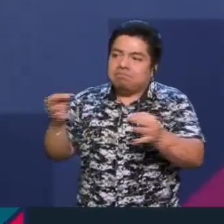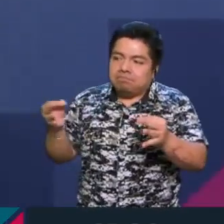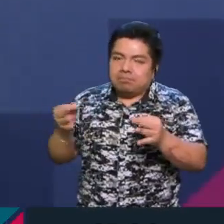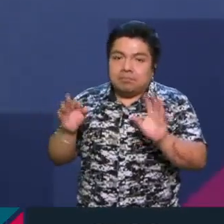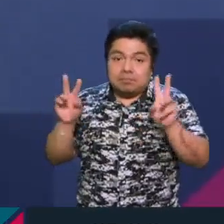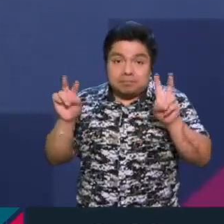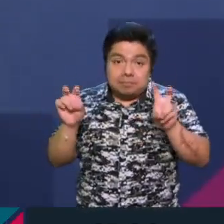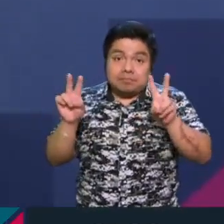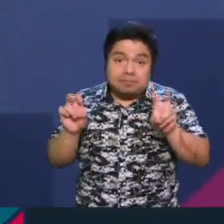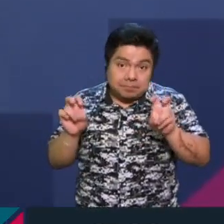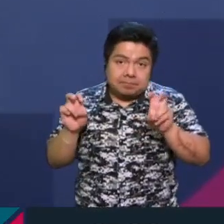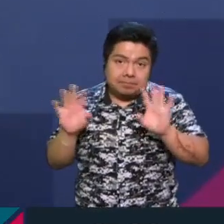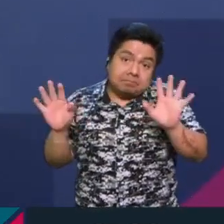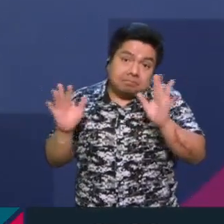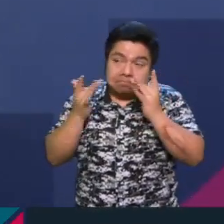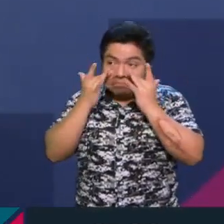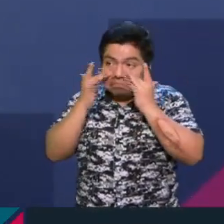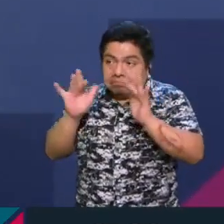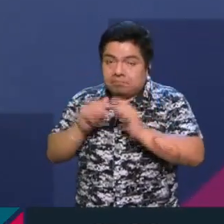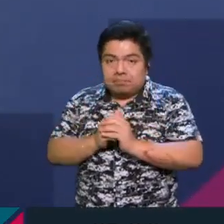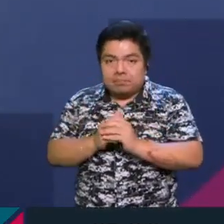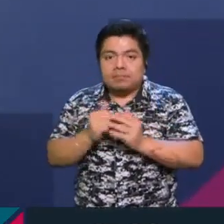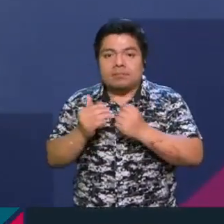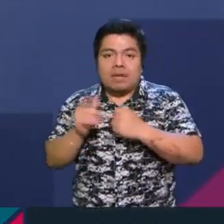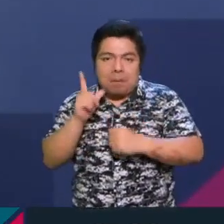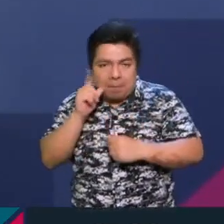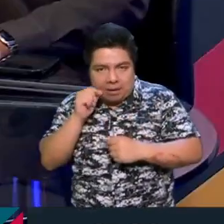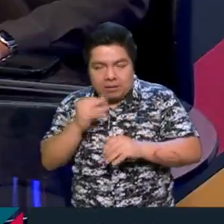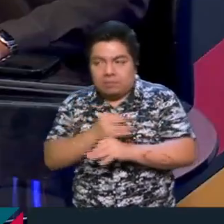que en teoría saldría el día de mañana.